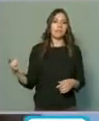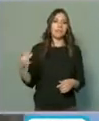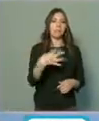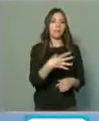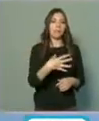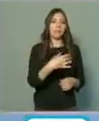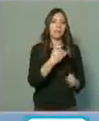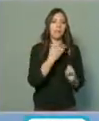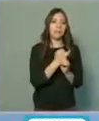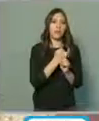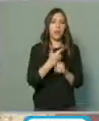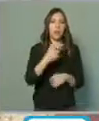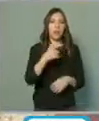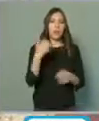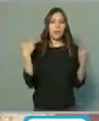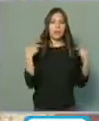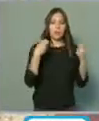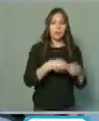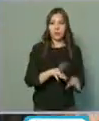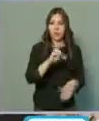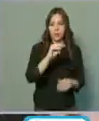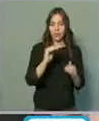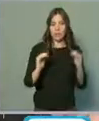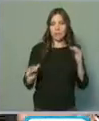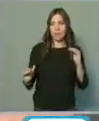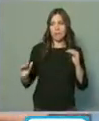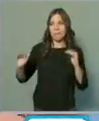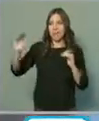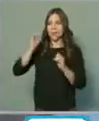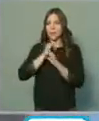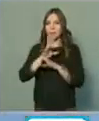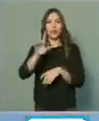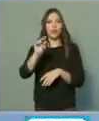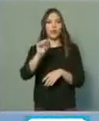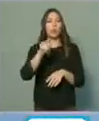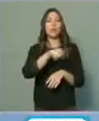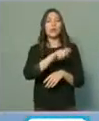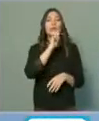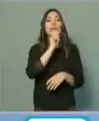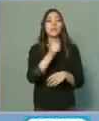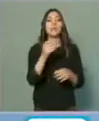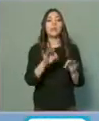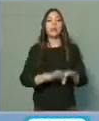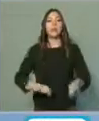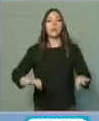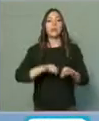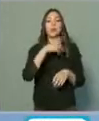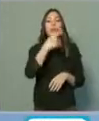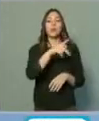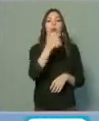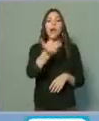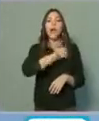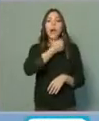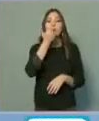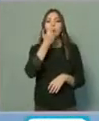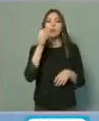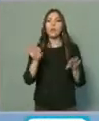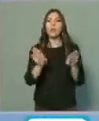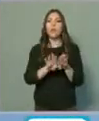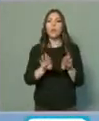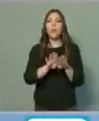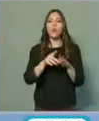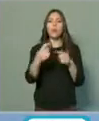es cómo estoy yo posibilitando el aprendizaje con mis alumnos. Y ese alumno que te reta a hacerlo